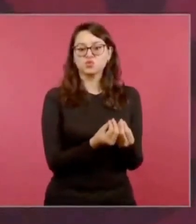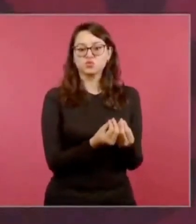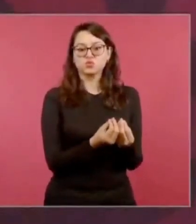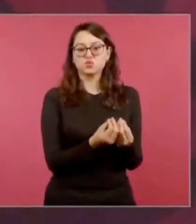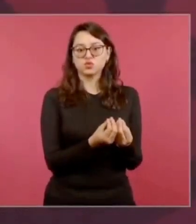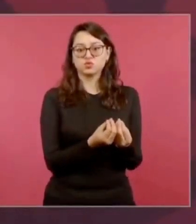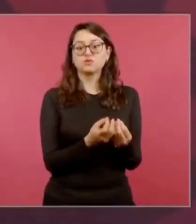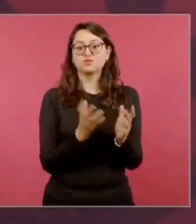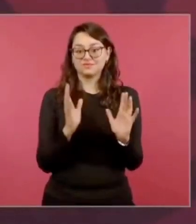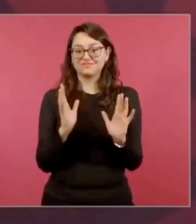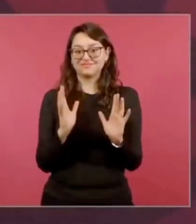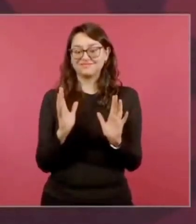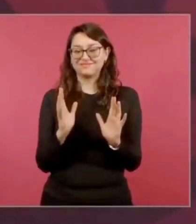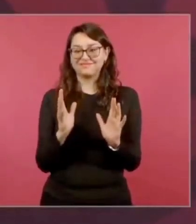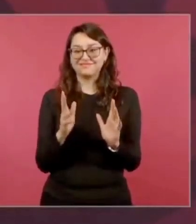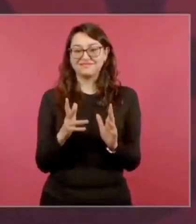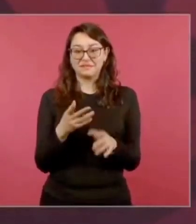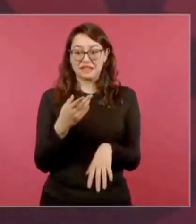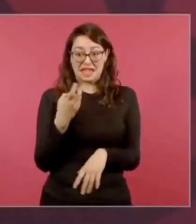después de organizarlos